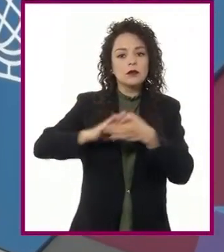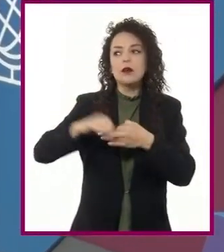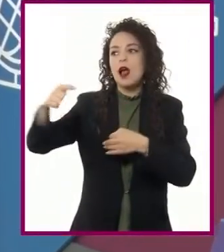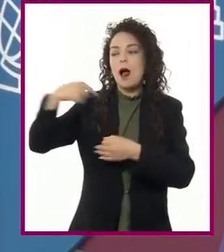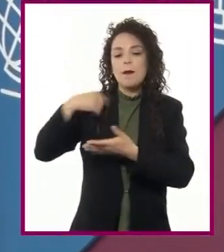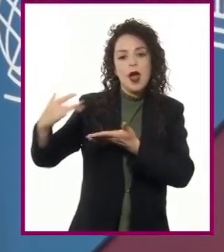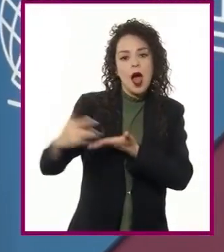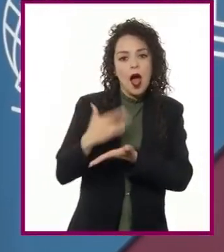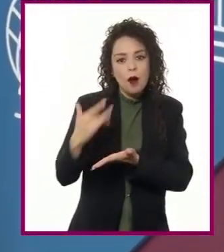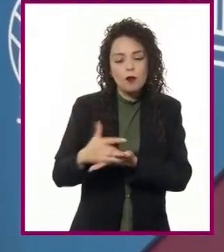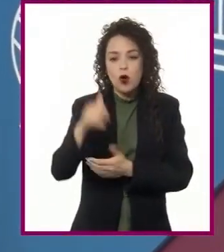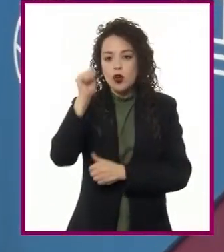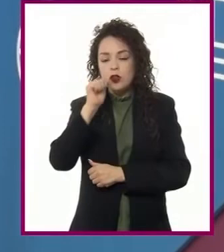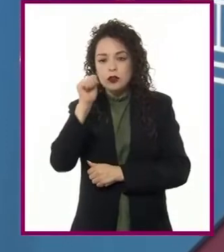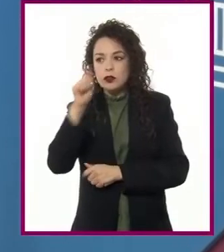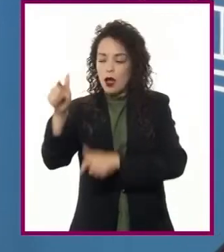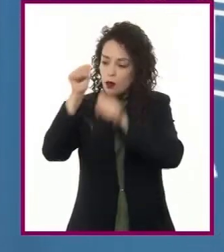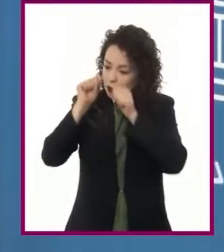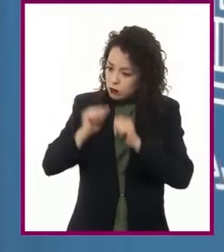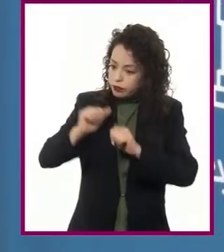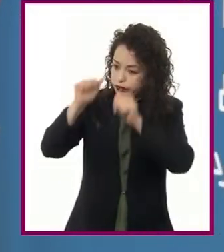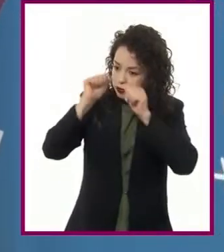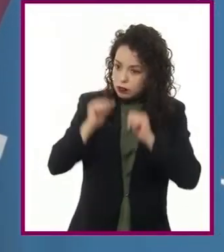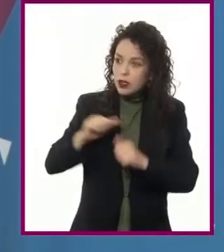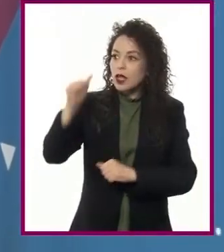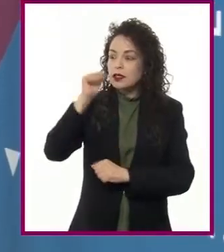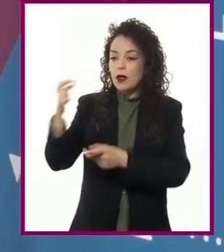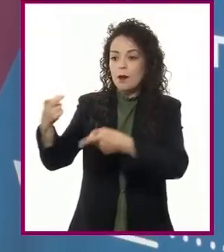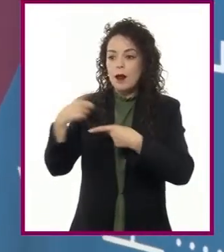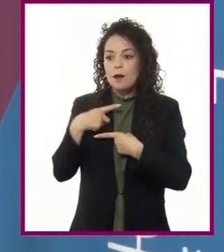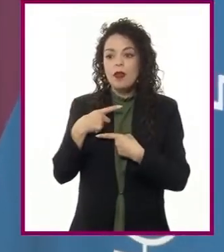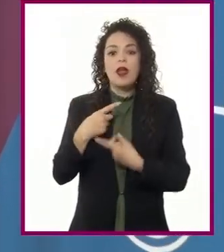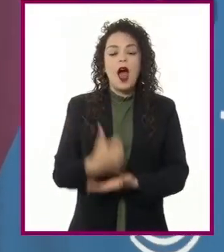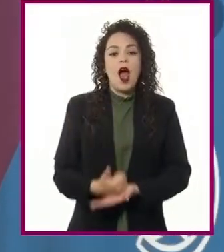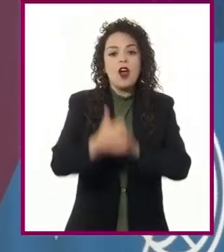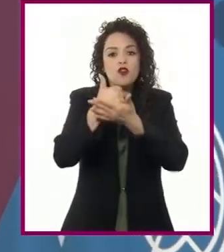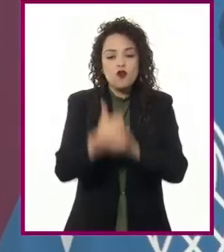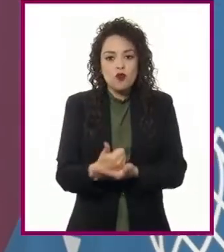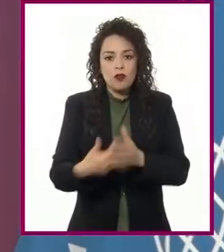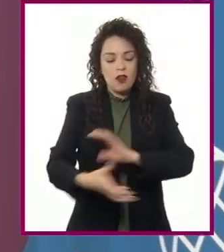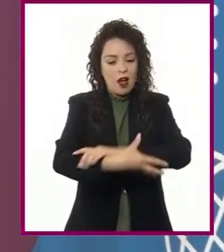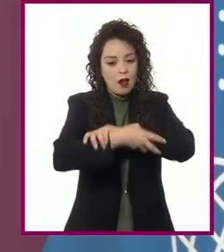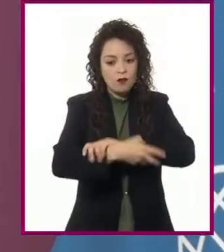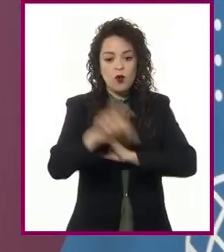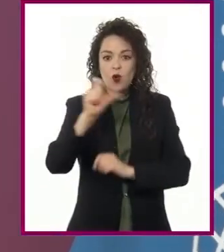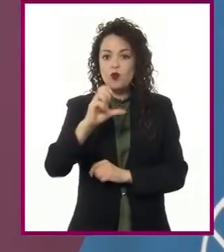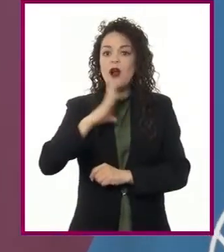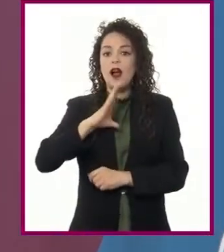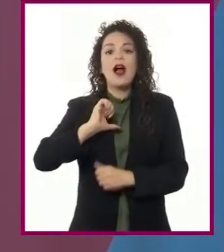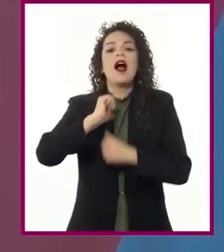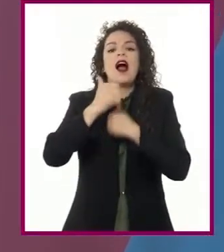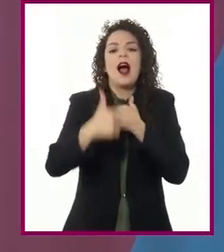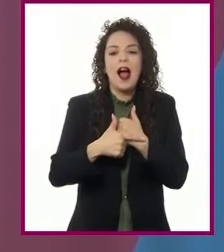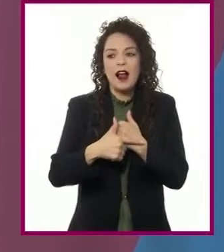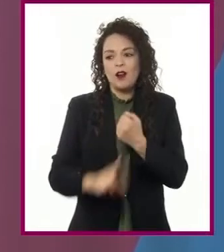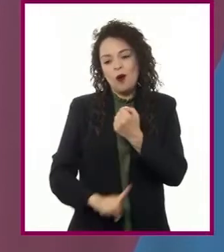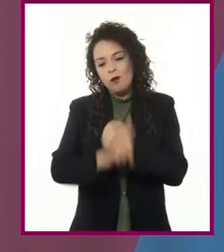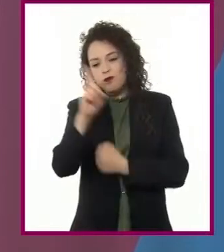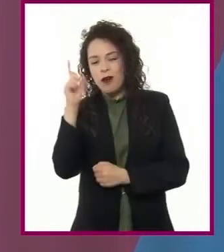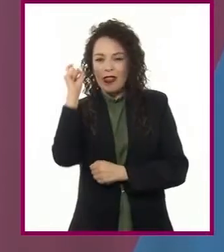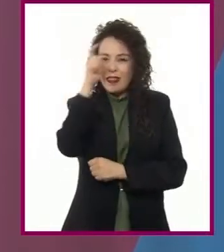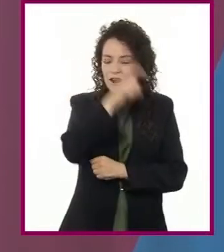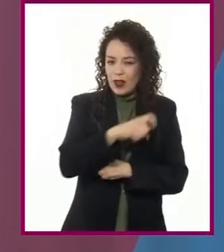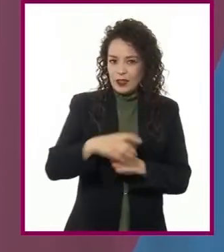cómo nos va y frecuentemente nos brindan su ayuda y solidaridad en los momentos difíciles. Unos a